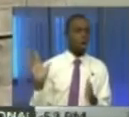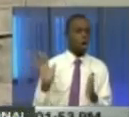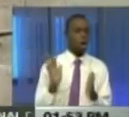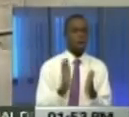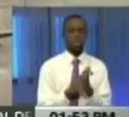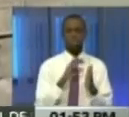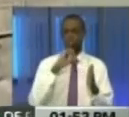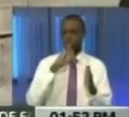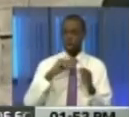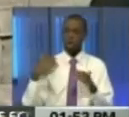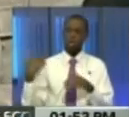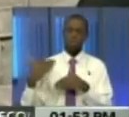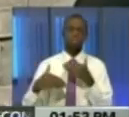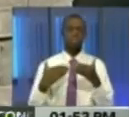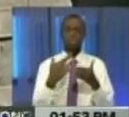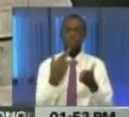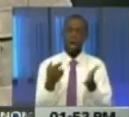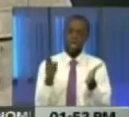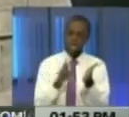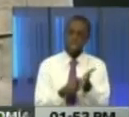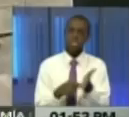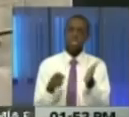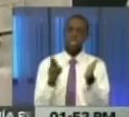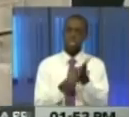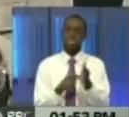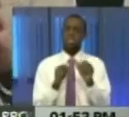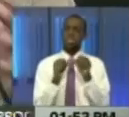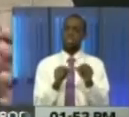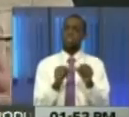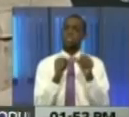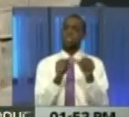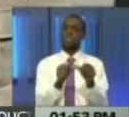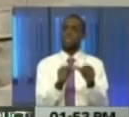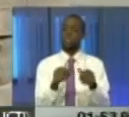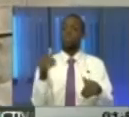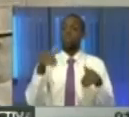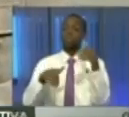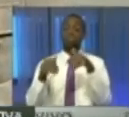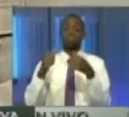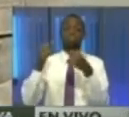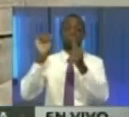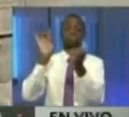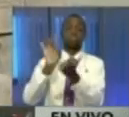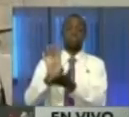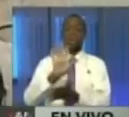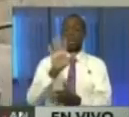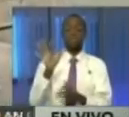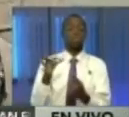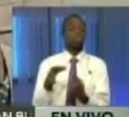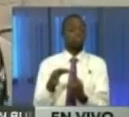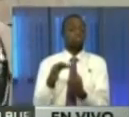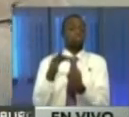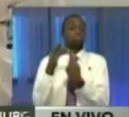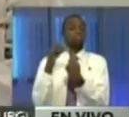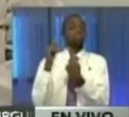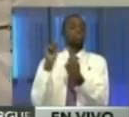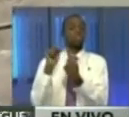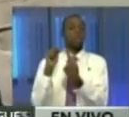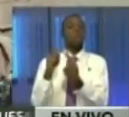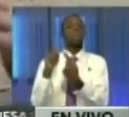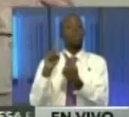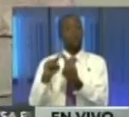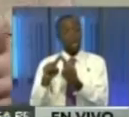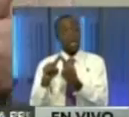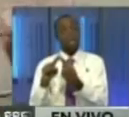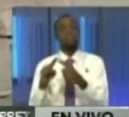fue muy enfática al destacar que un referéndum revocatorio es un proceso delicado, un proceso que incluye incluso acciones